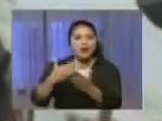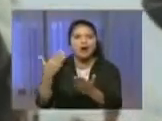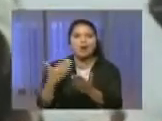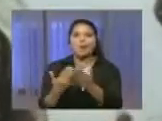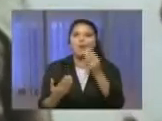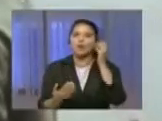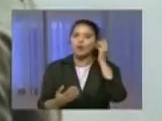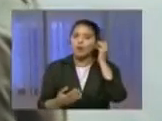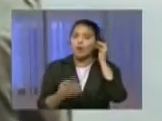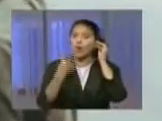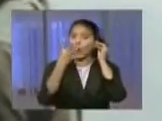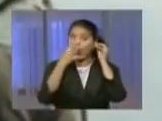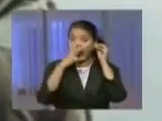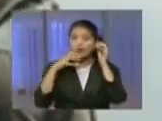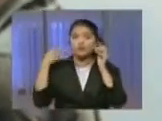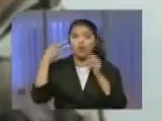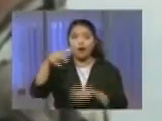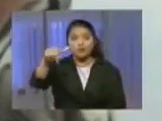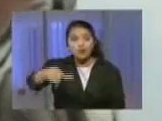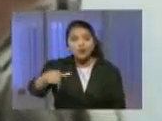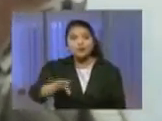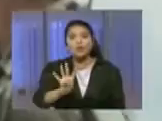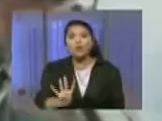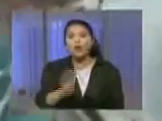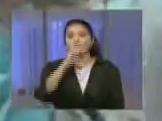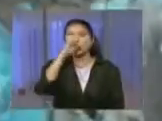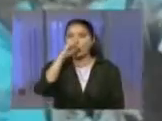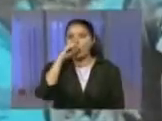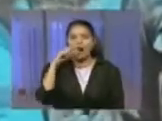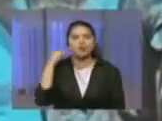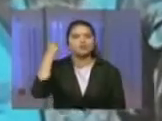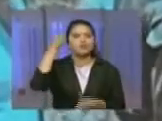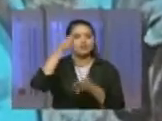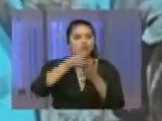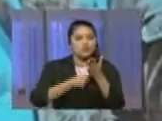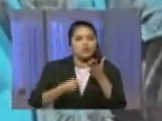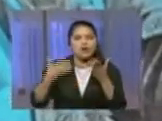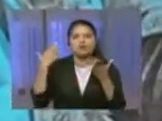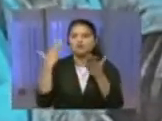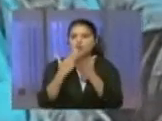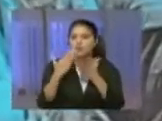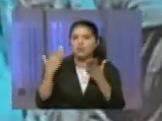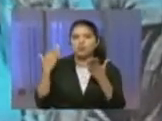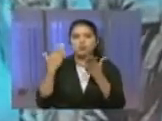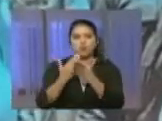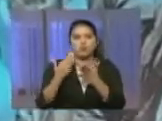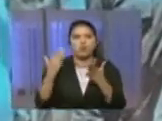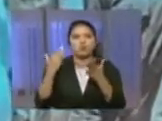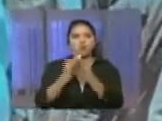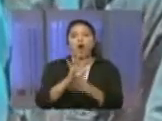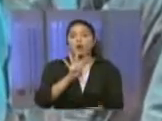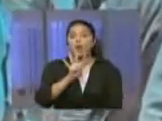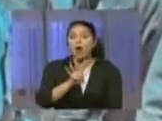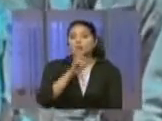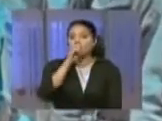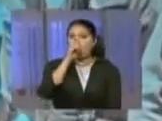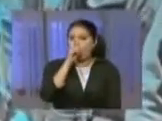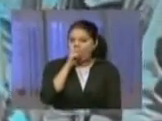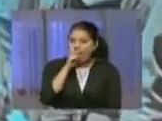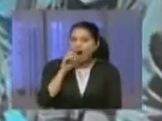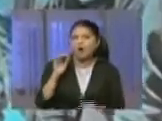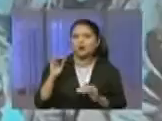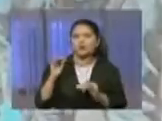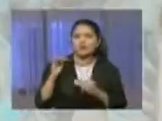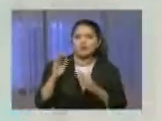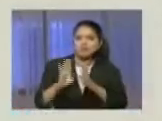4 años de forja 4 años de crecimiento 4 años